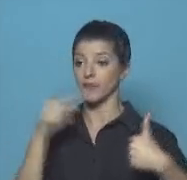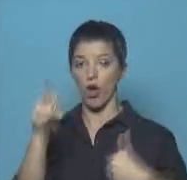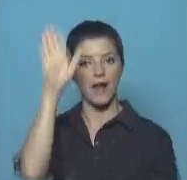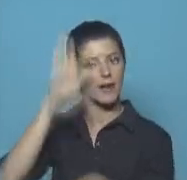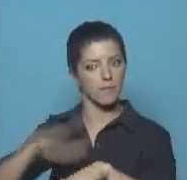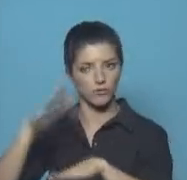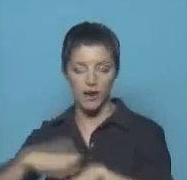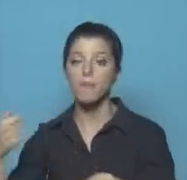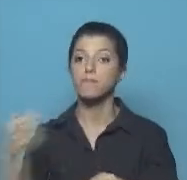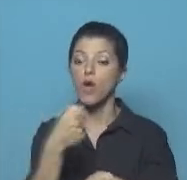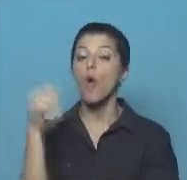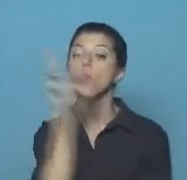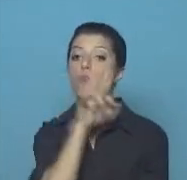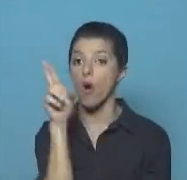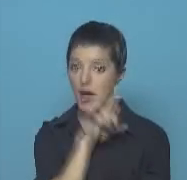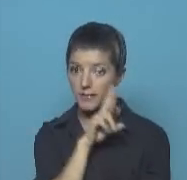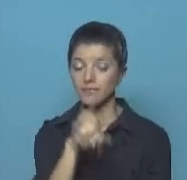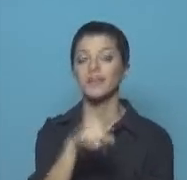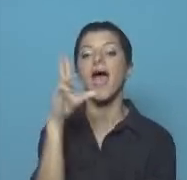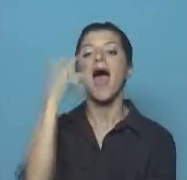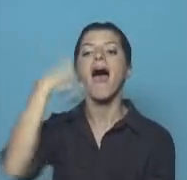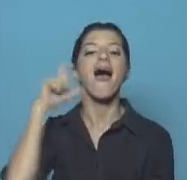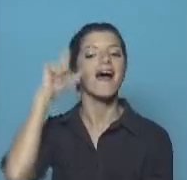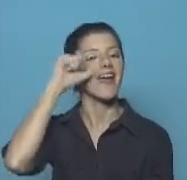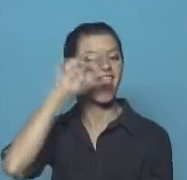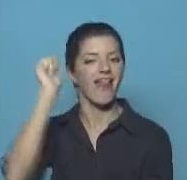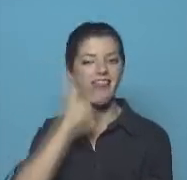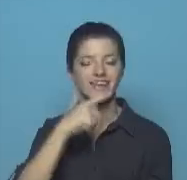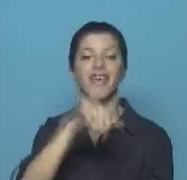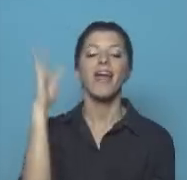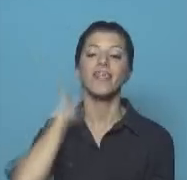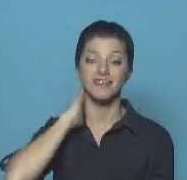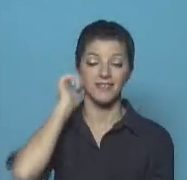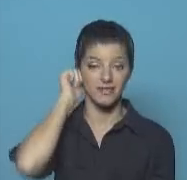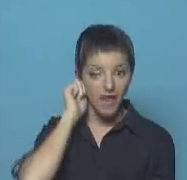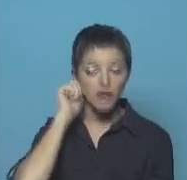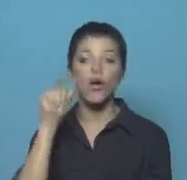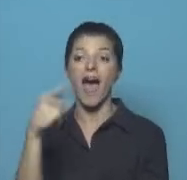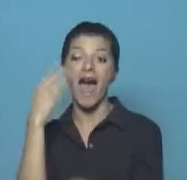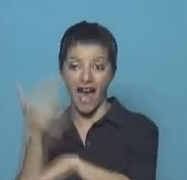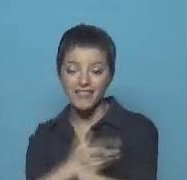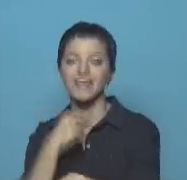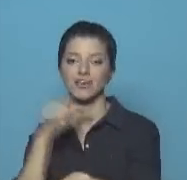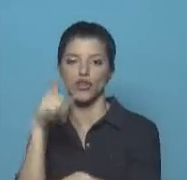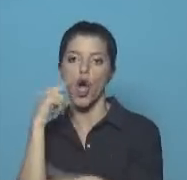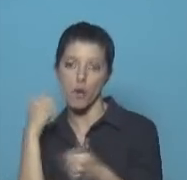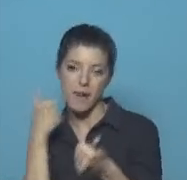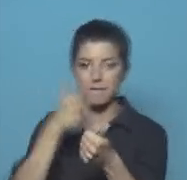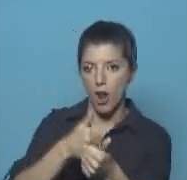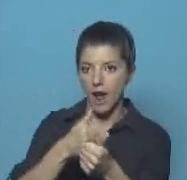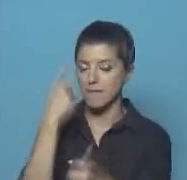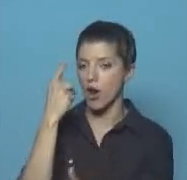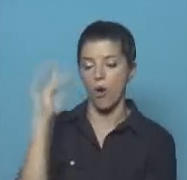caso de Ángeles. Recordemos que tenía 16 años, que tuvo un intento de abuso sexual, fue asesinada y